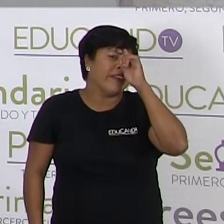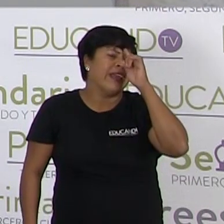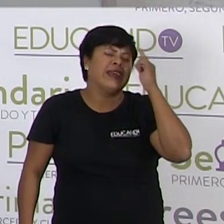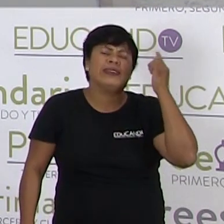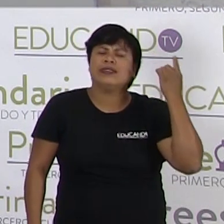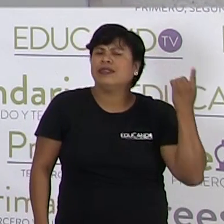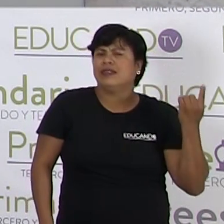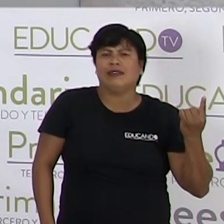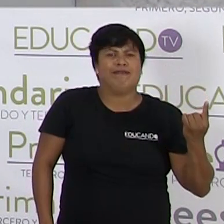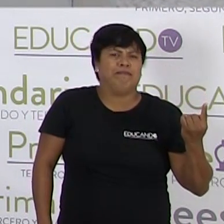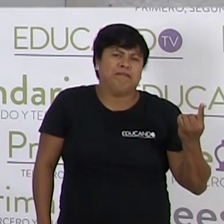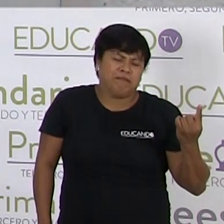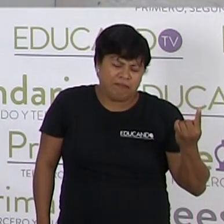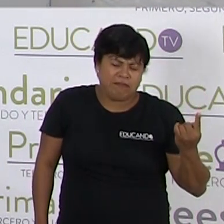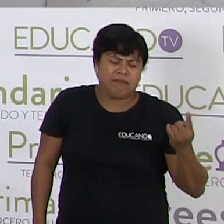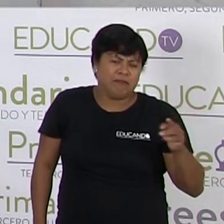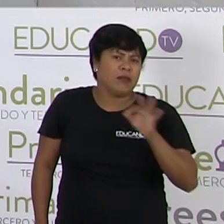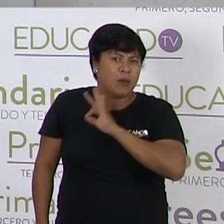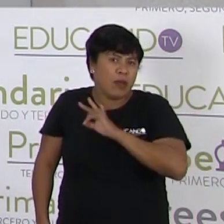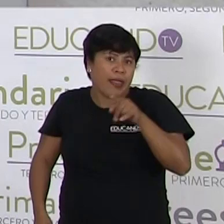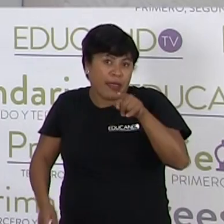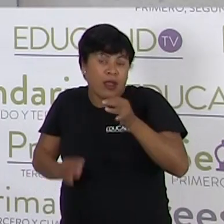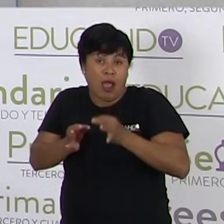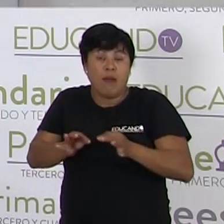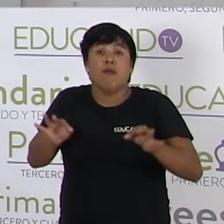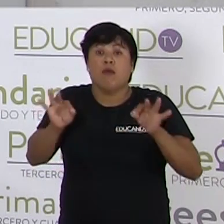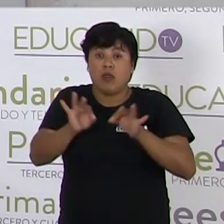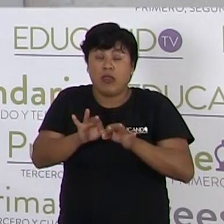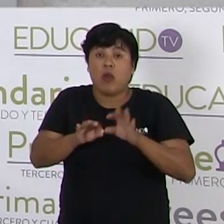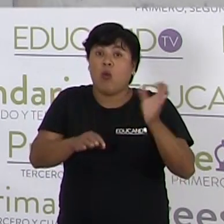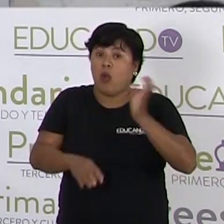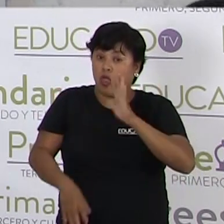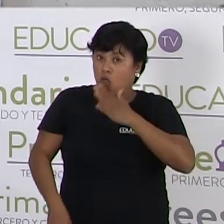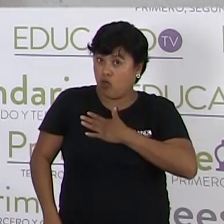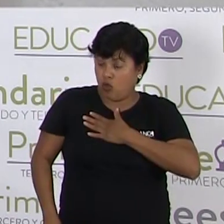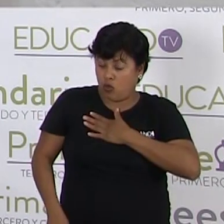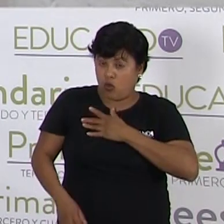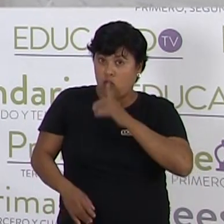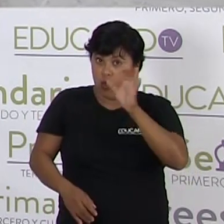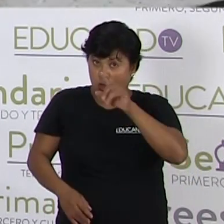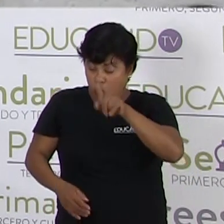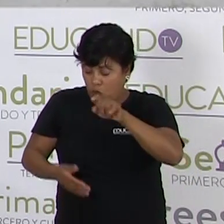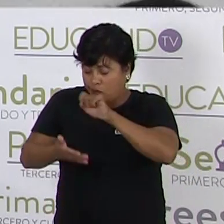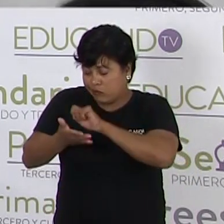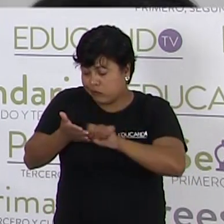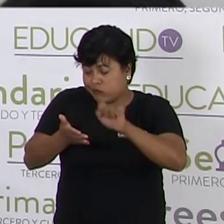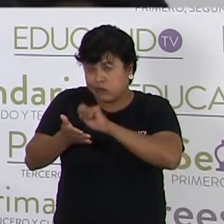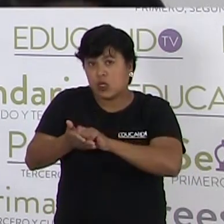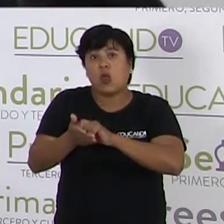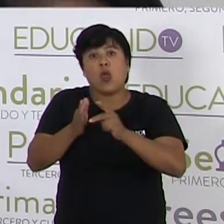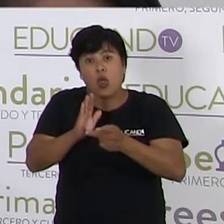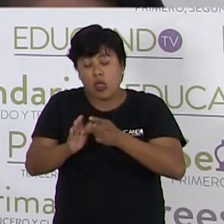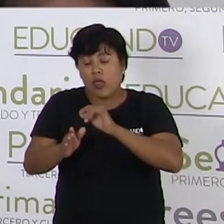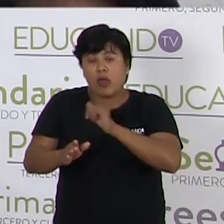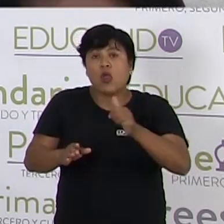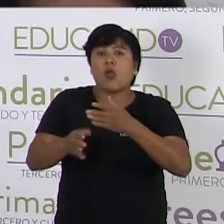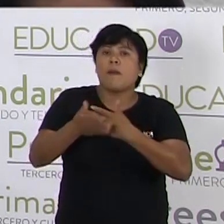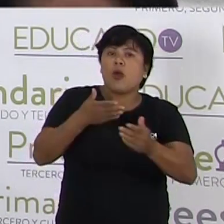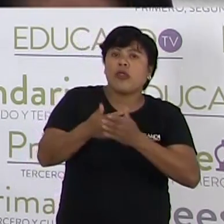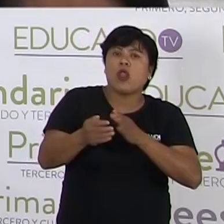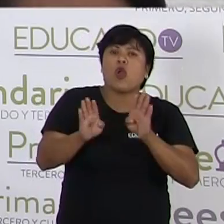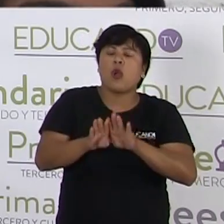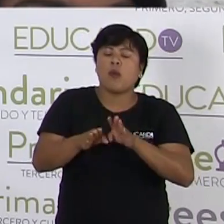Facilísimo. También es importante que cuando yo vaya a escribir, lea otros modelos de